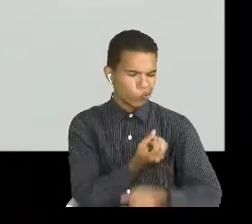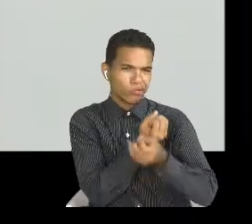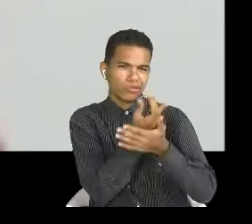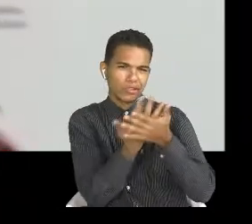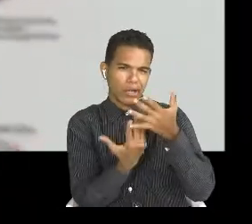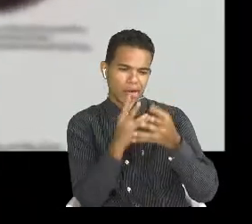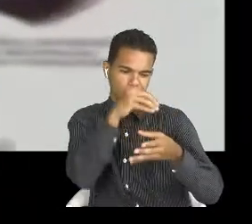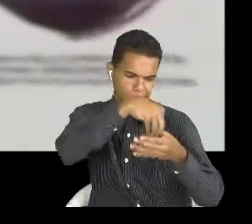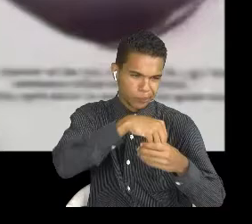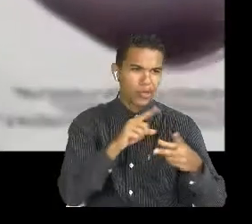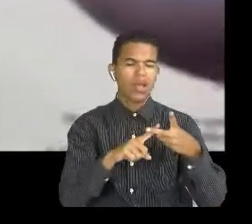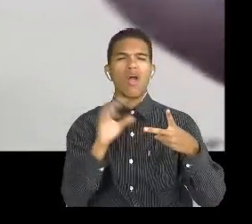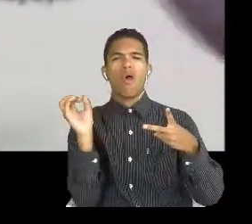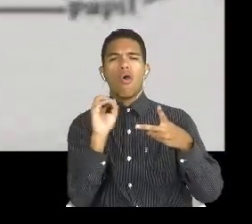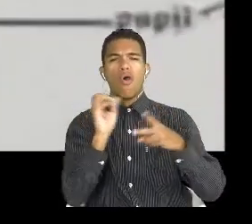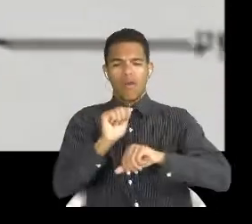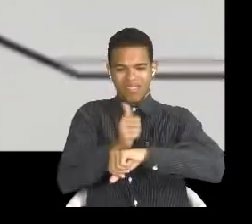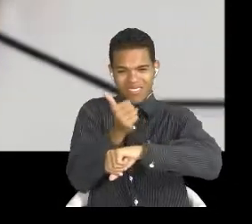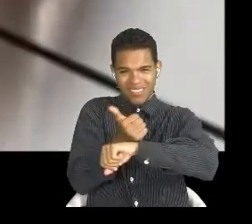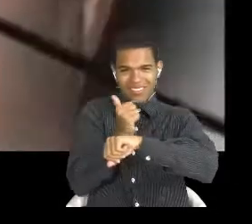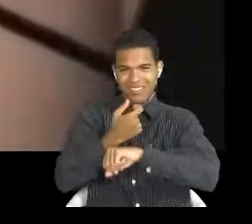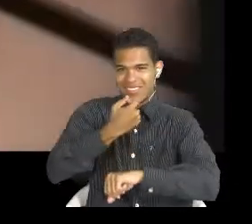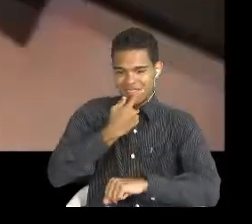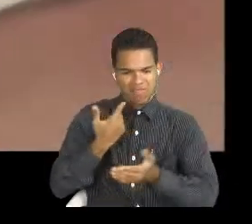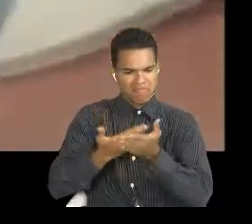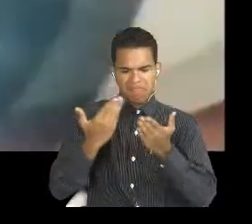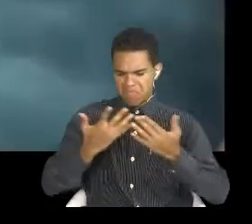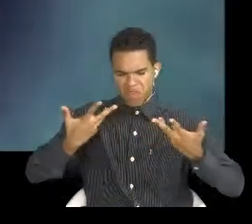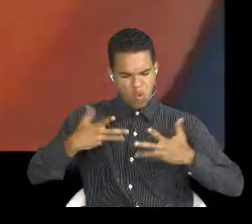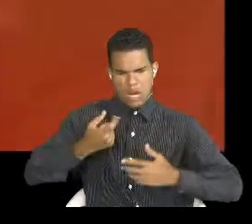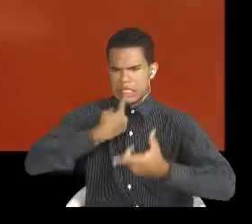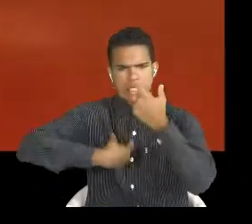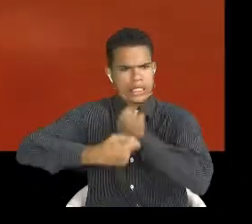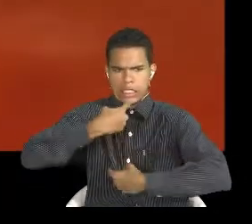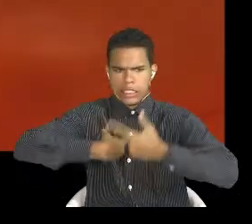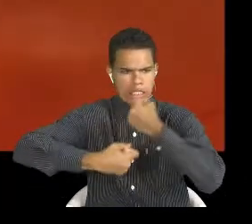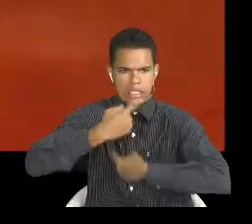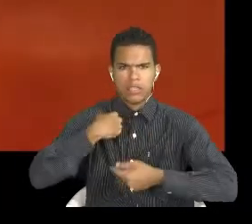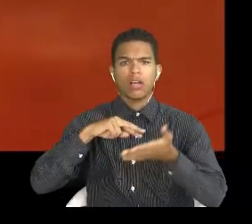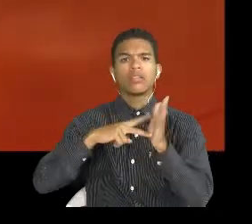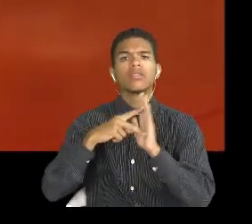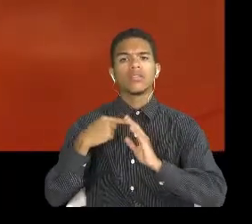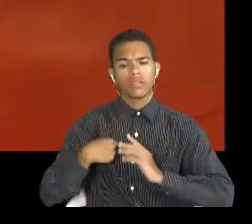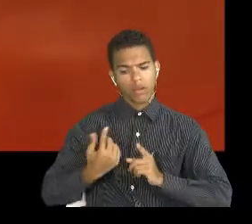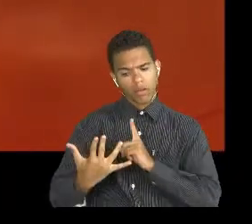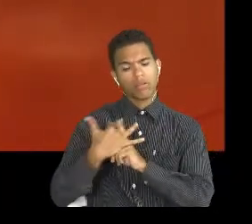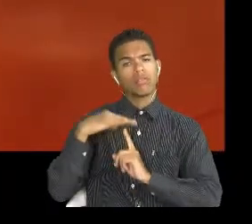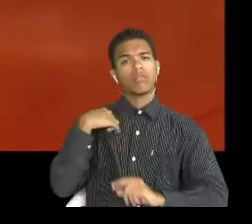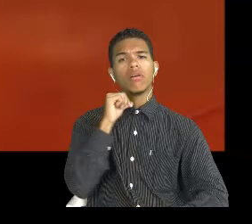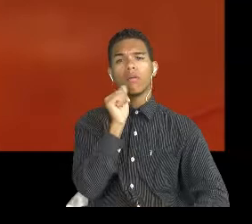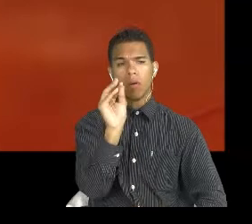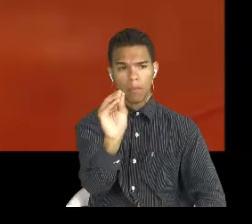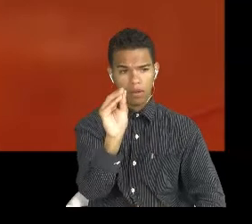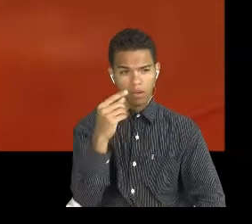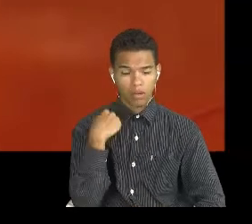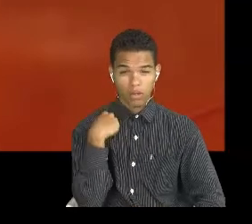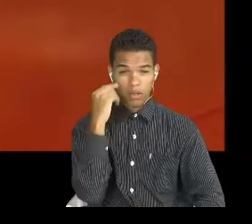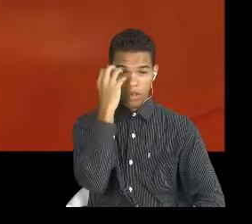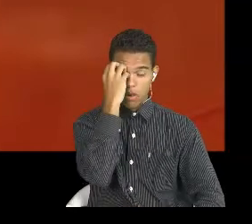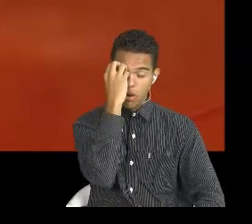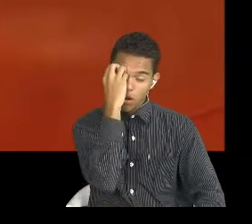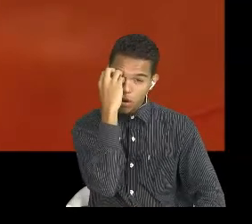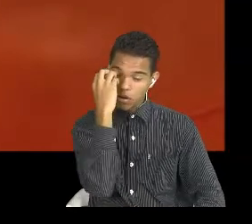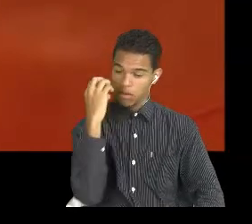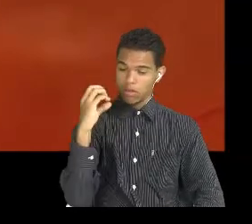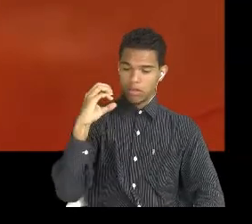o una persona que sufre algún tipo de alteración metabólica que puede generar una alteración a nivel del ojo, pues obviamente